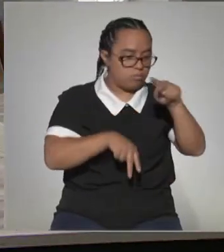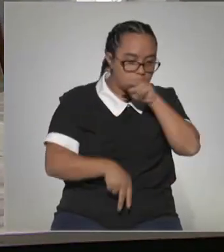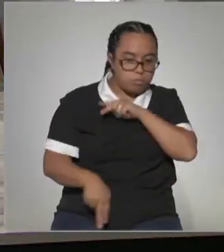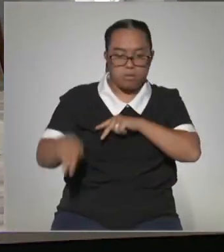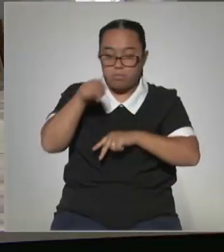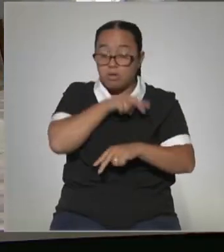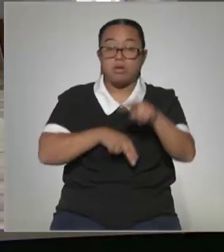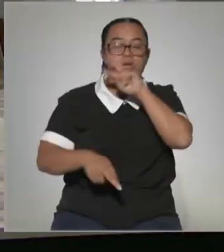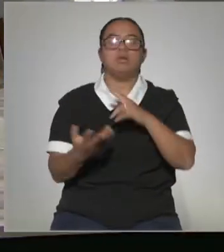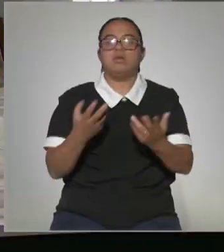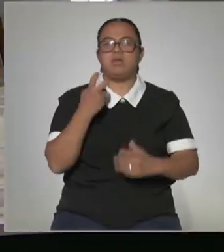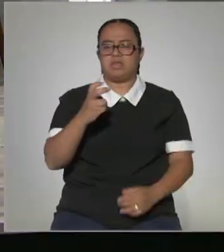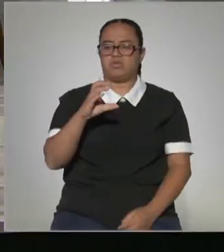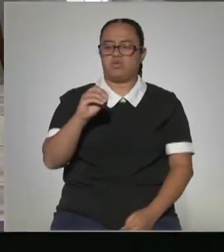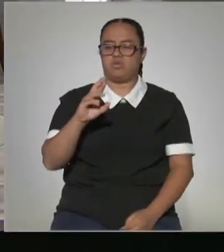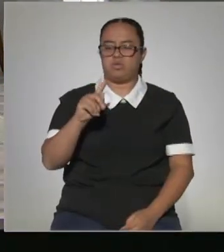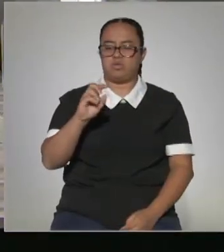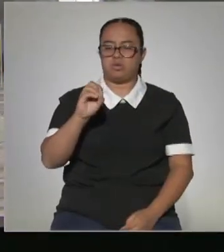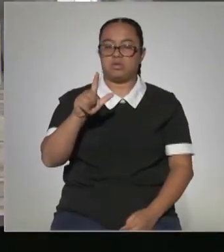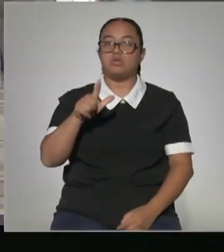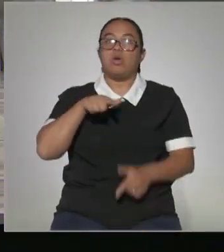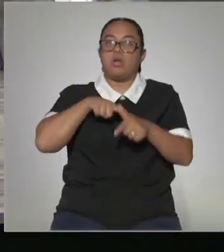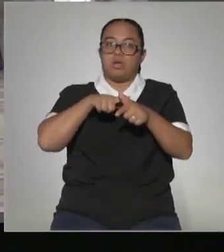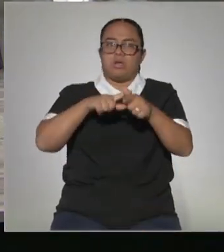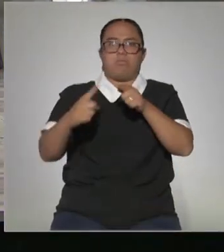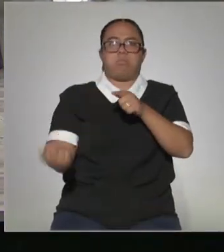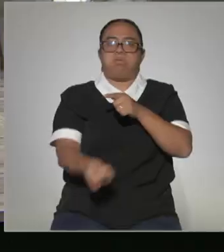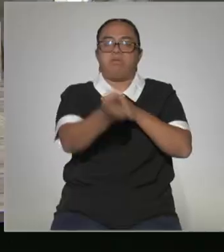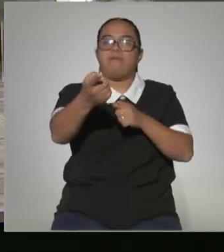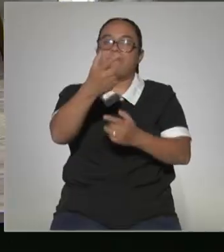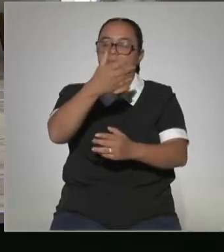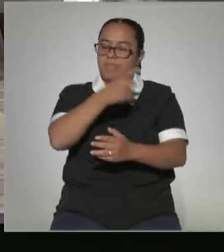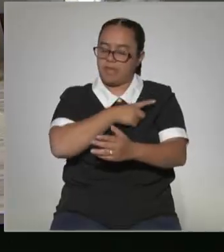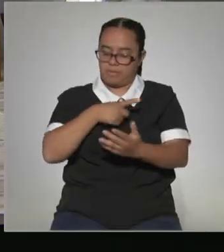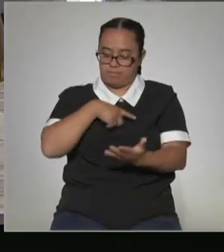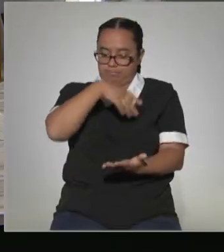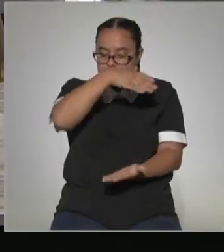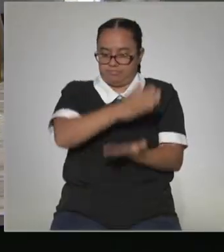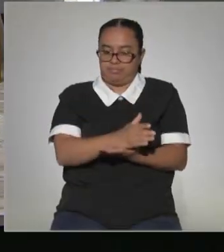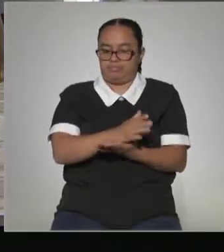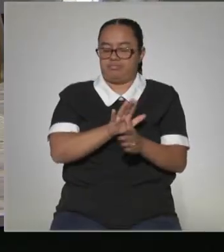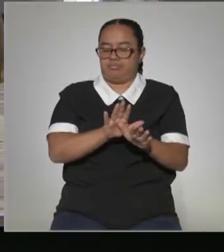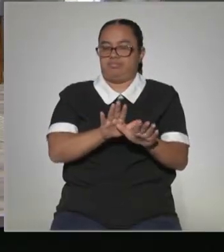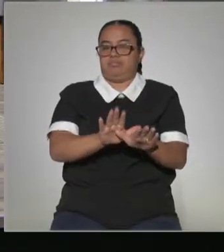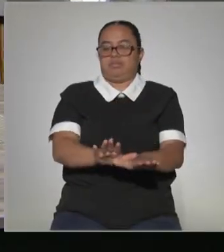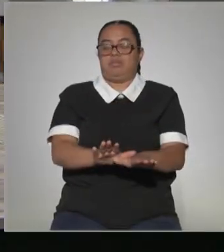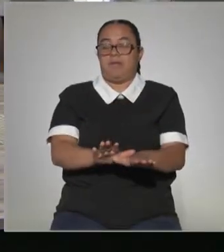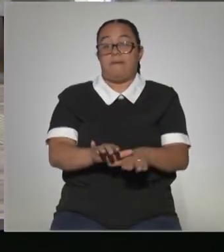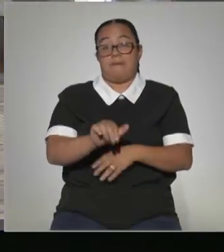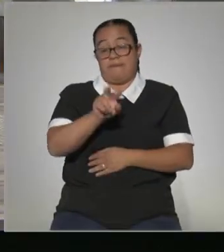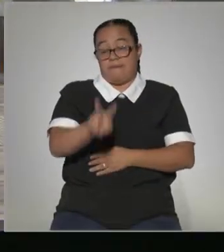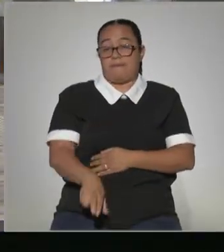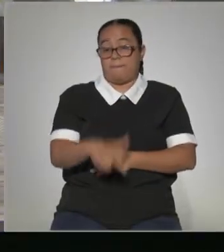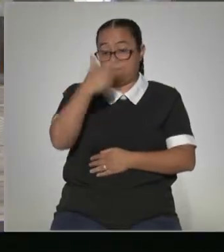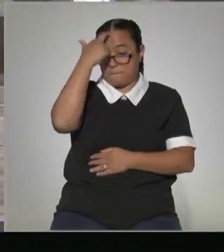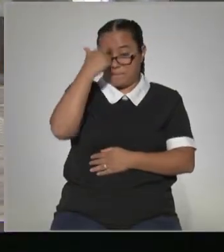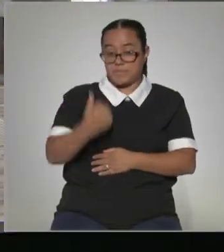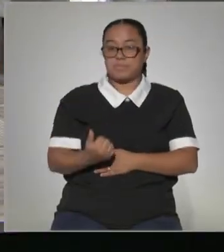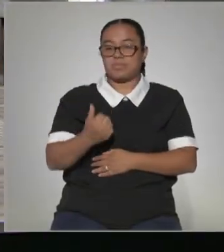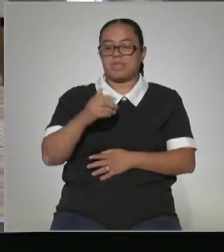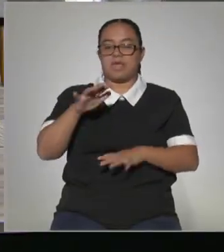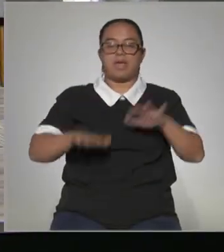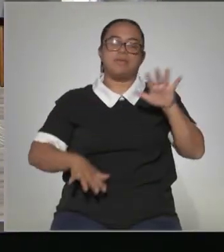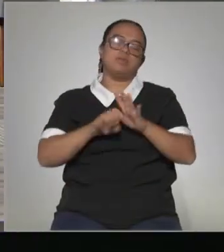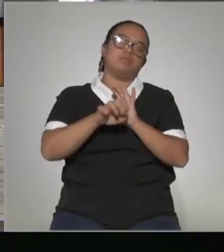el cortisol es como un bucle infinito si no le pones un alto. Completamente de acuerdo. Luego, eso es lo que pasa cuando estás como durmiendo,